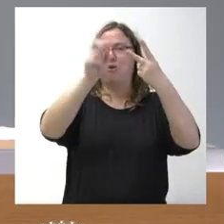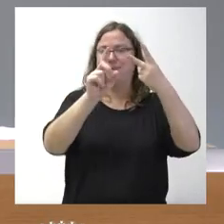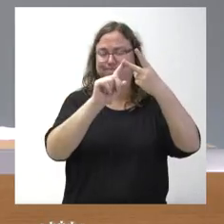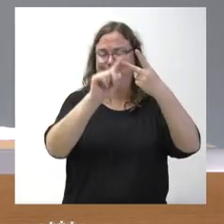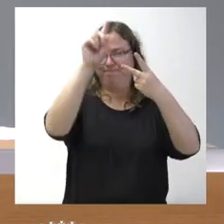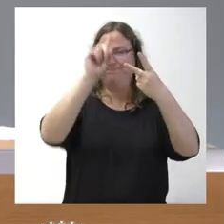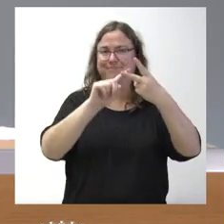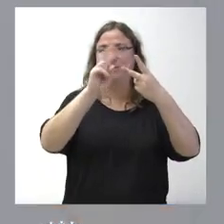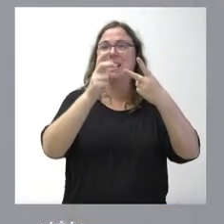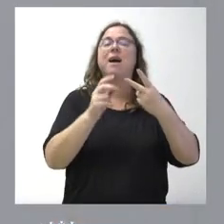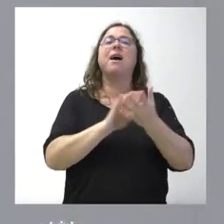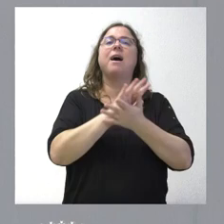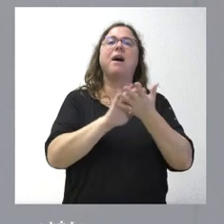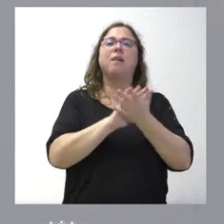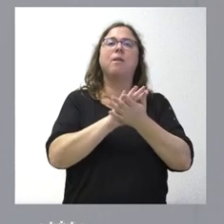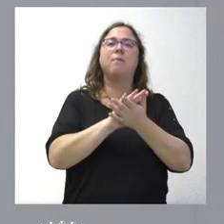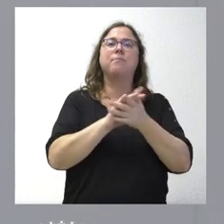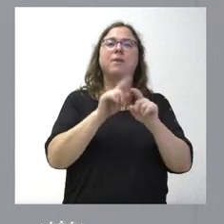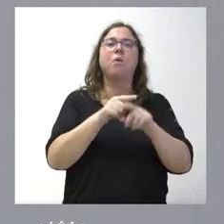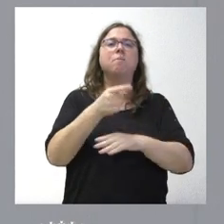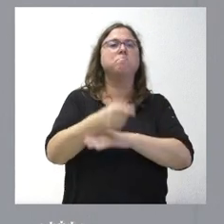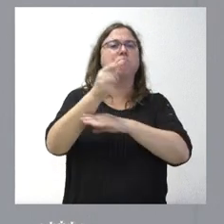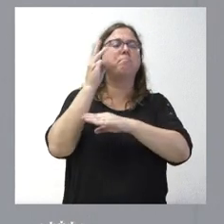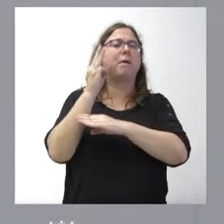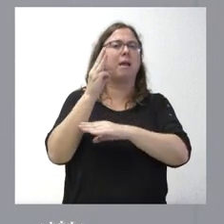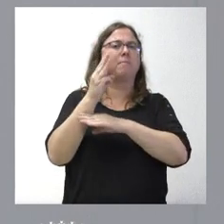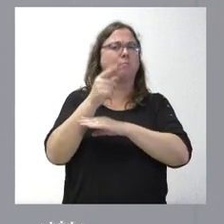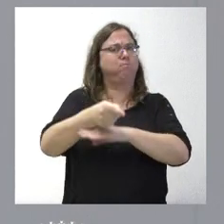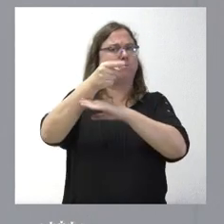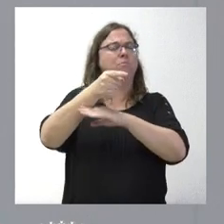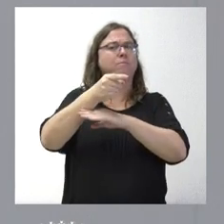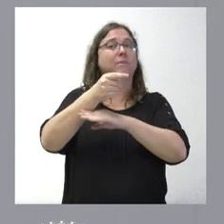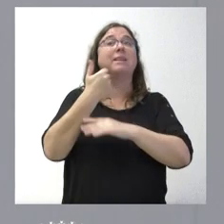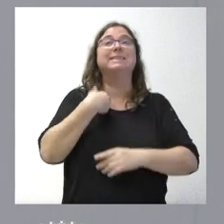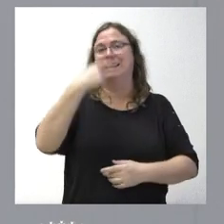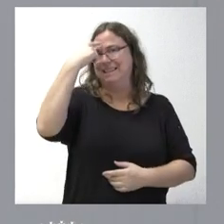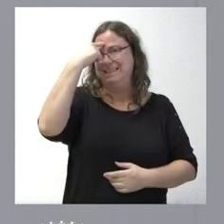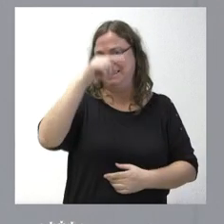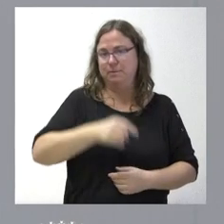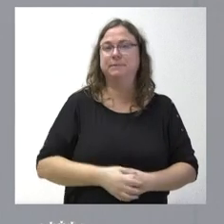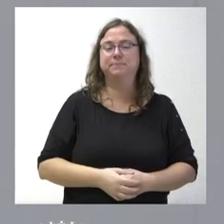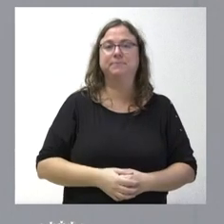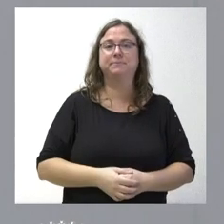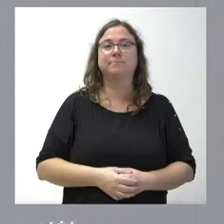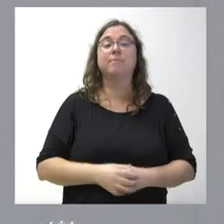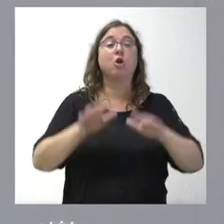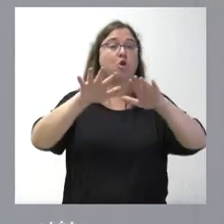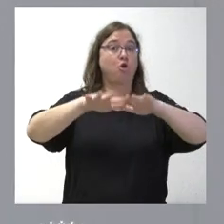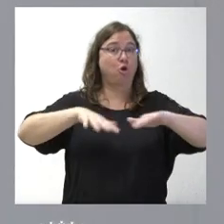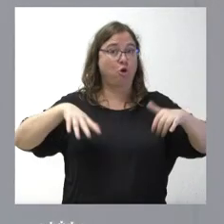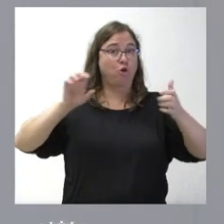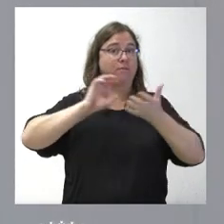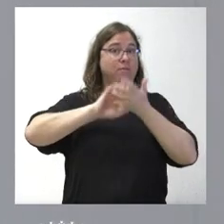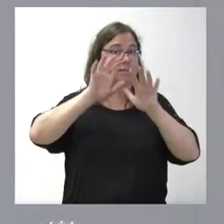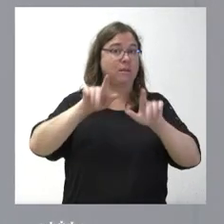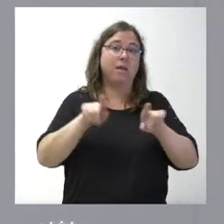turno hablaba de un mandato entario ya saben ustedes que las cortes de Castilla y león como